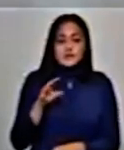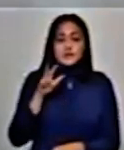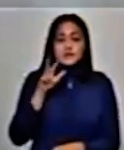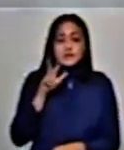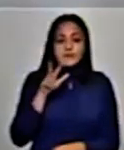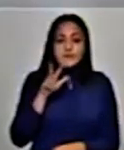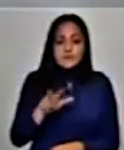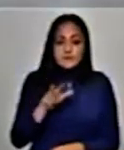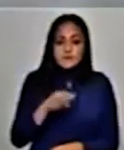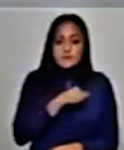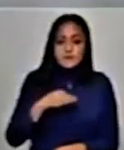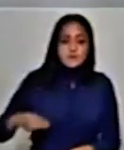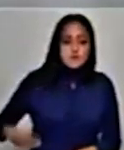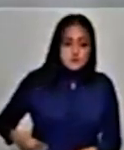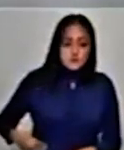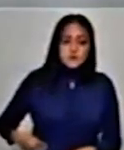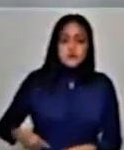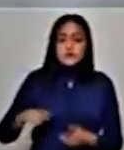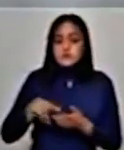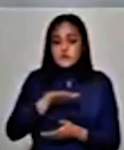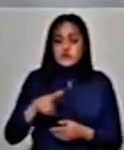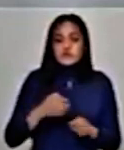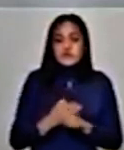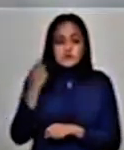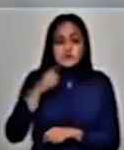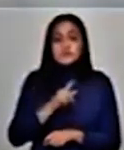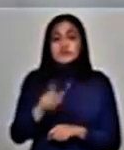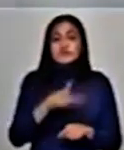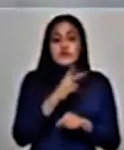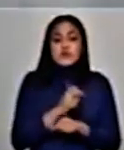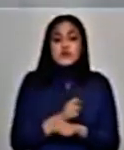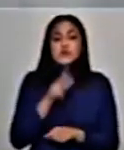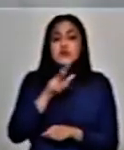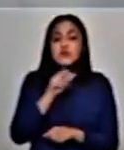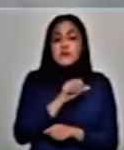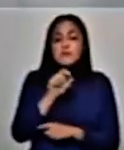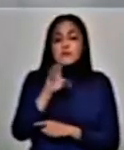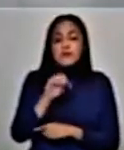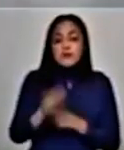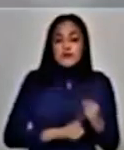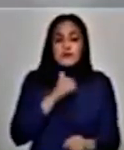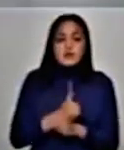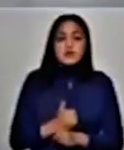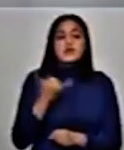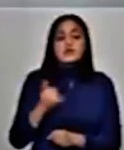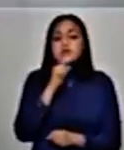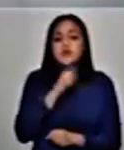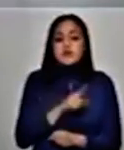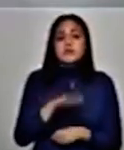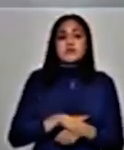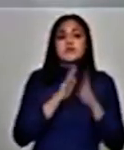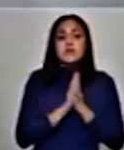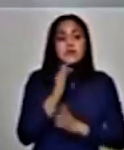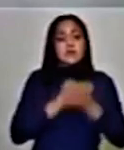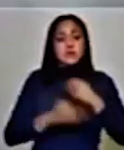18 municipios en el interior del estado, segundas dosis de 18 a 29 años, y también, por favor,